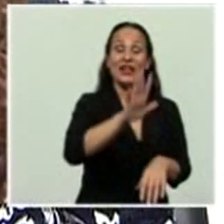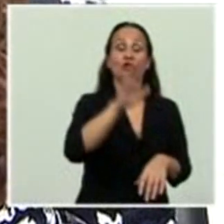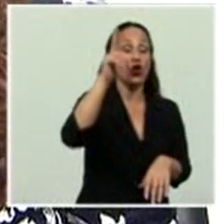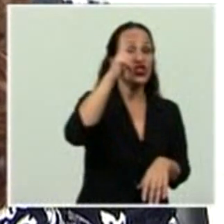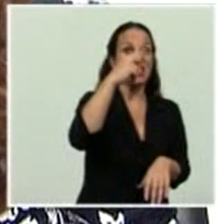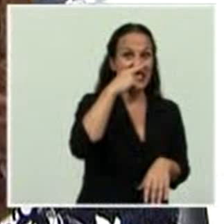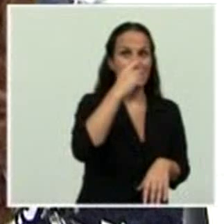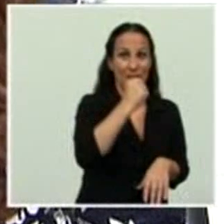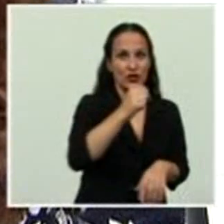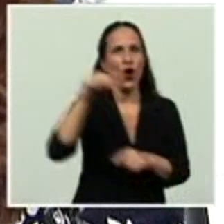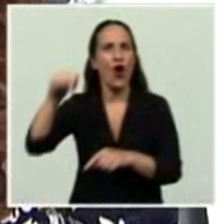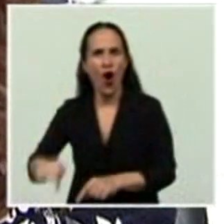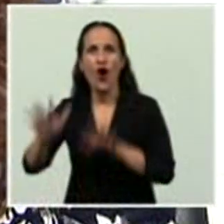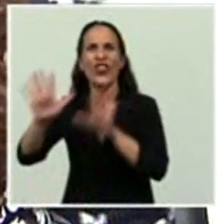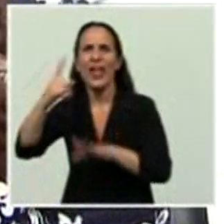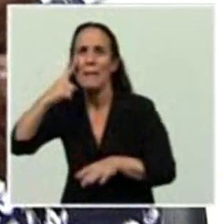Hoy gana